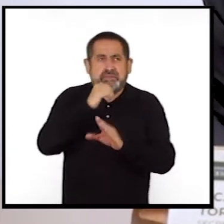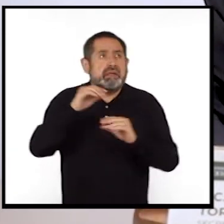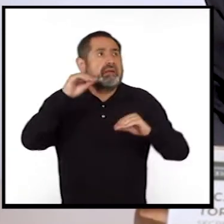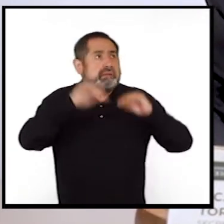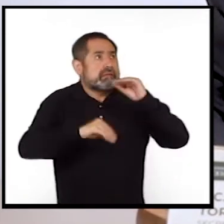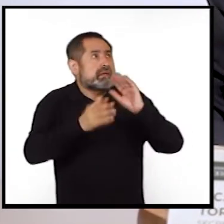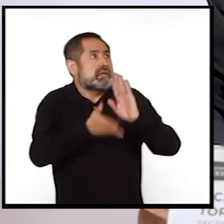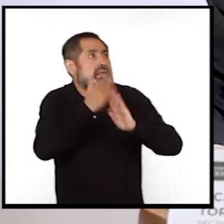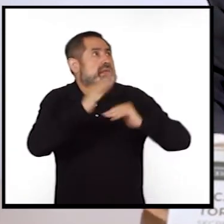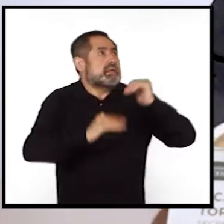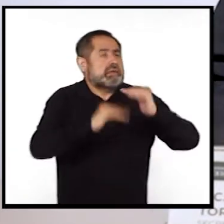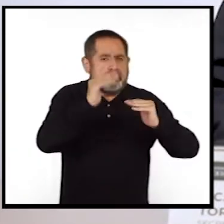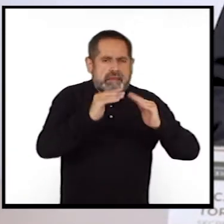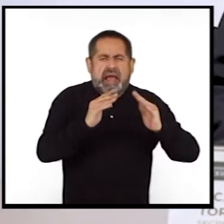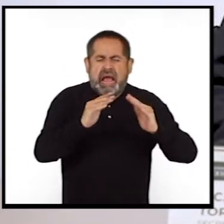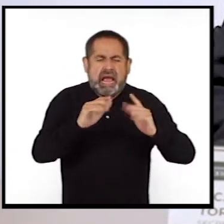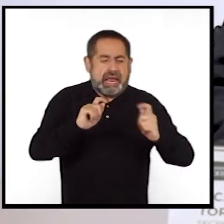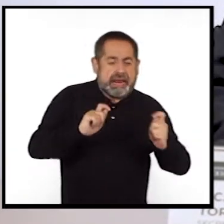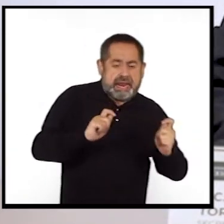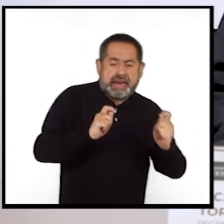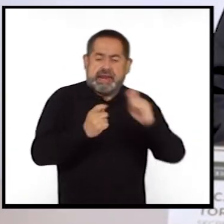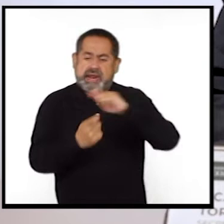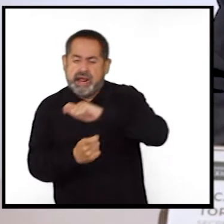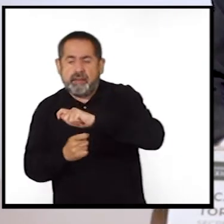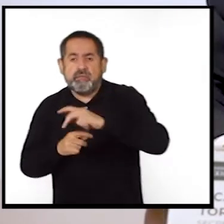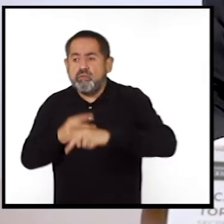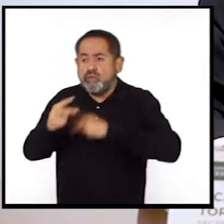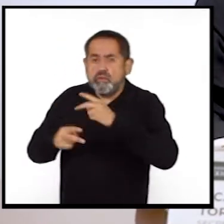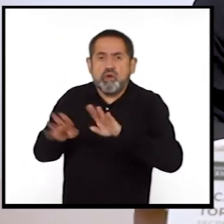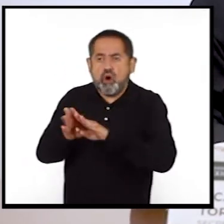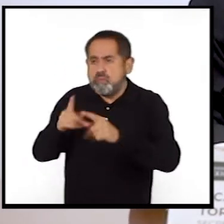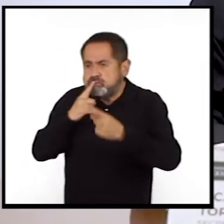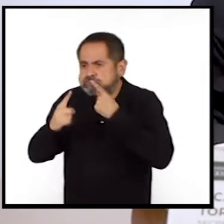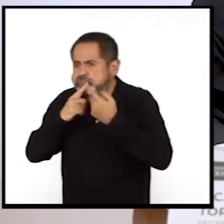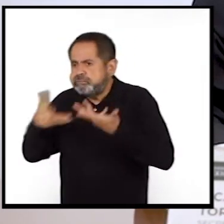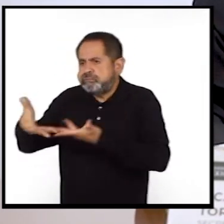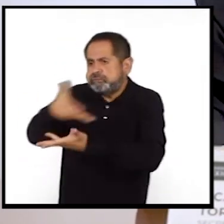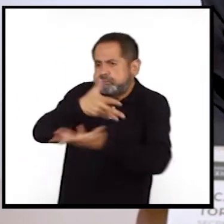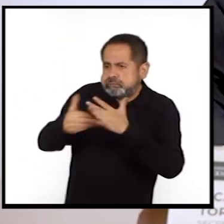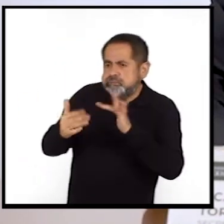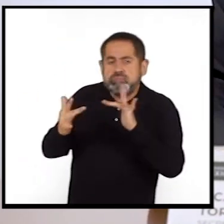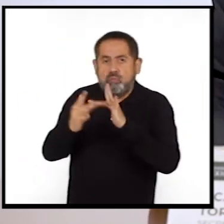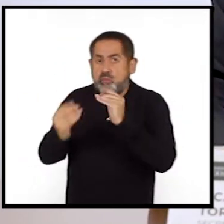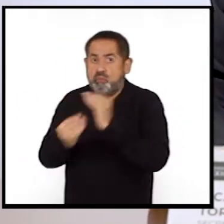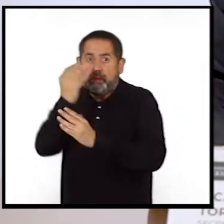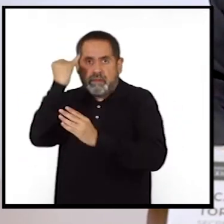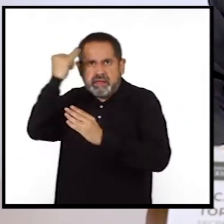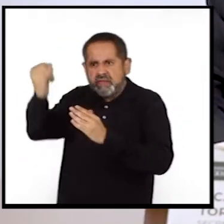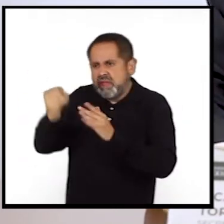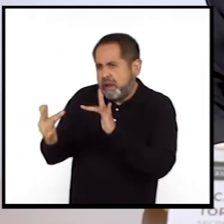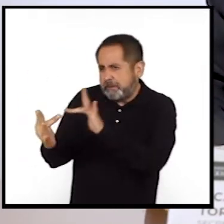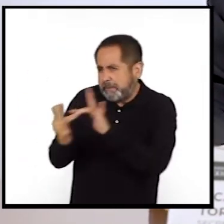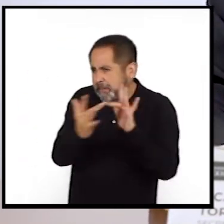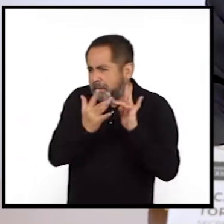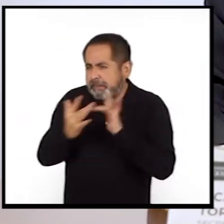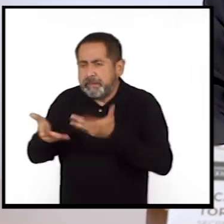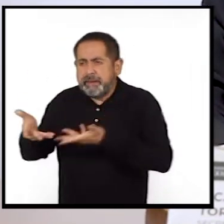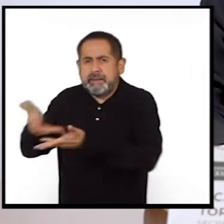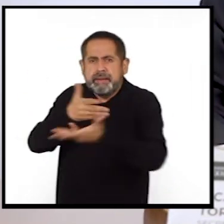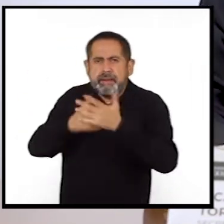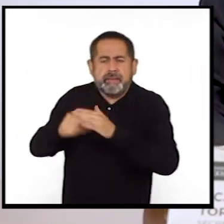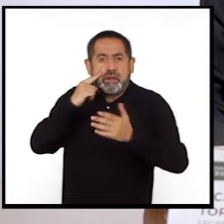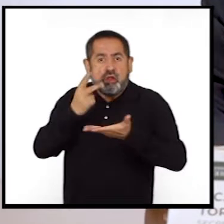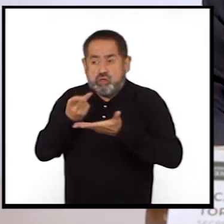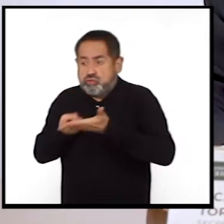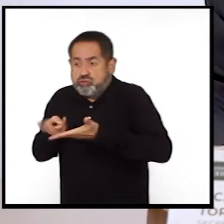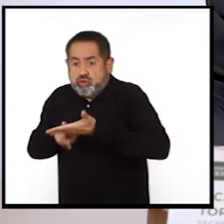basado en infraestructura a un modelo integral de gestión innovador con